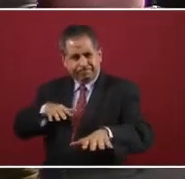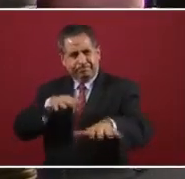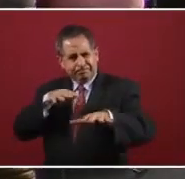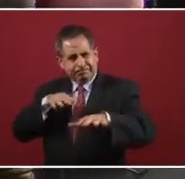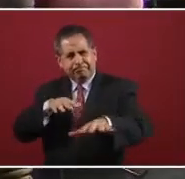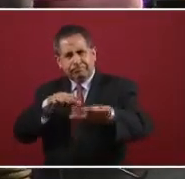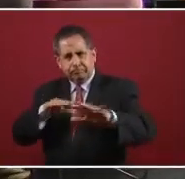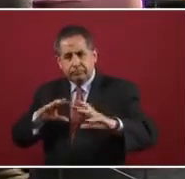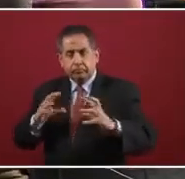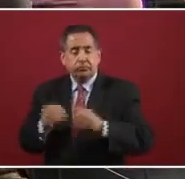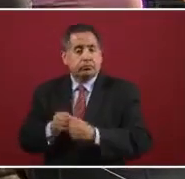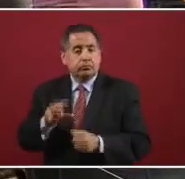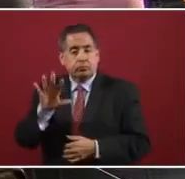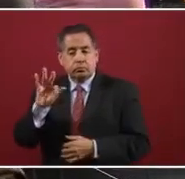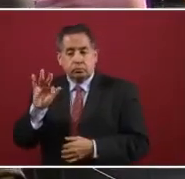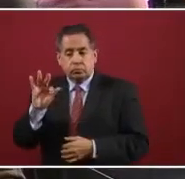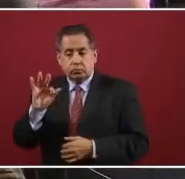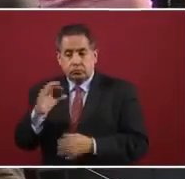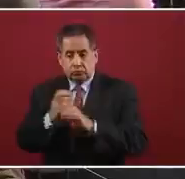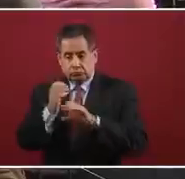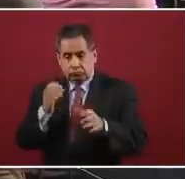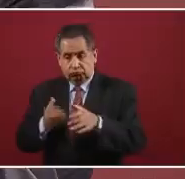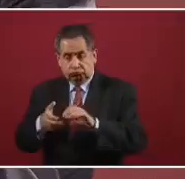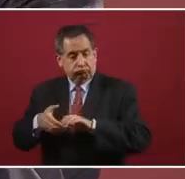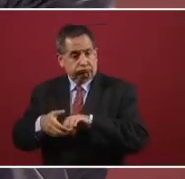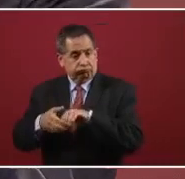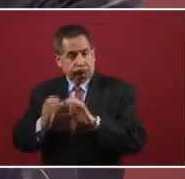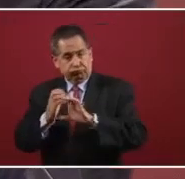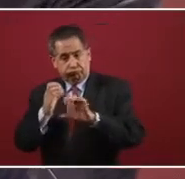40 pipas